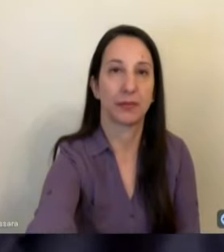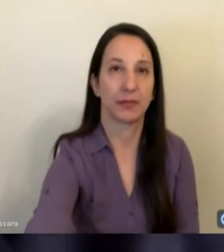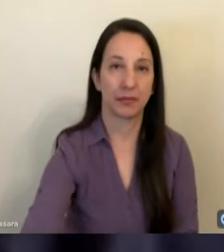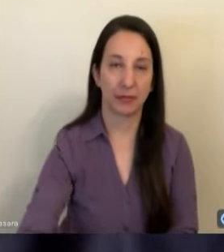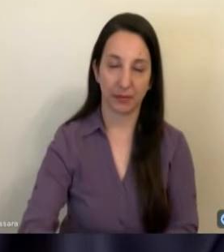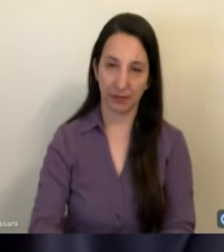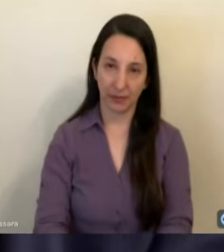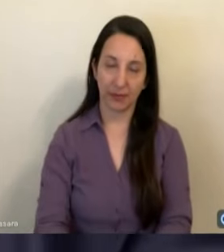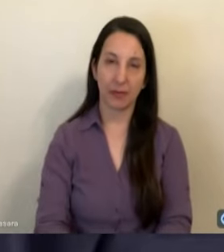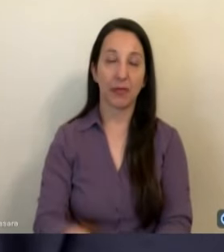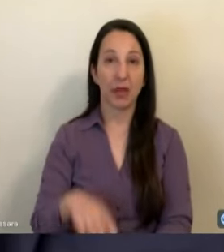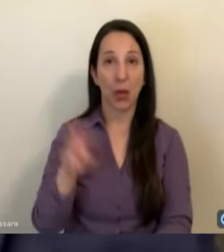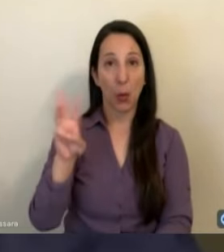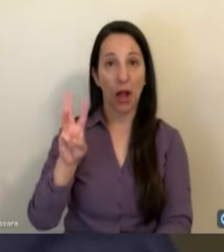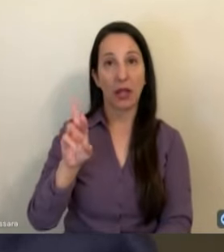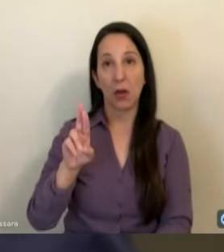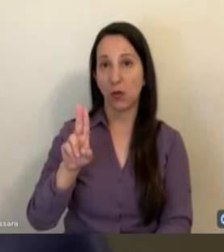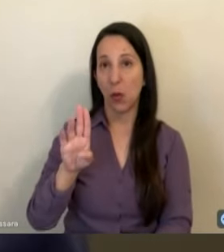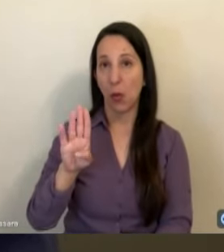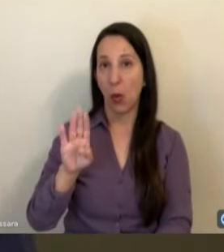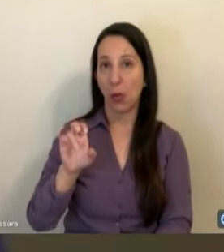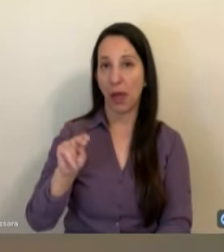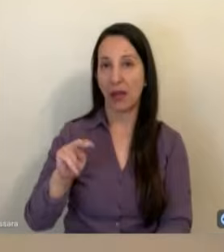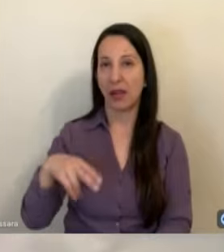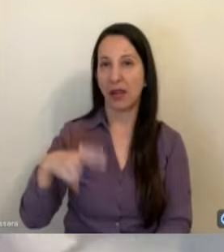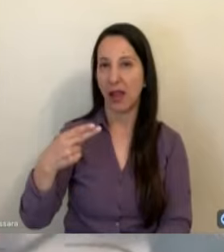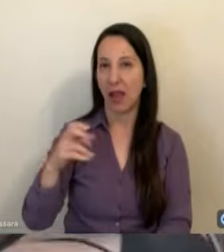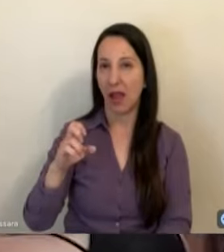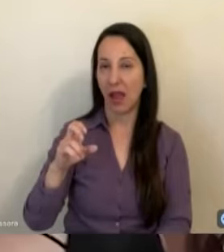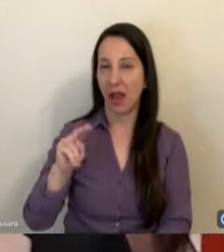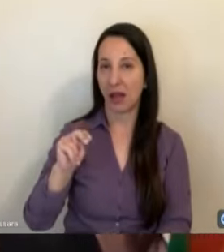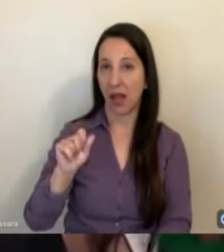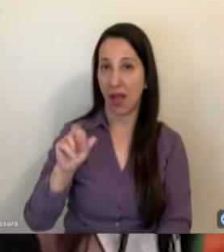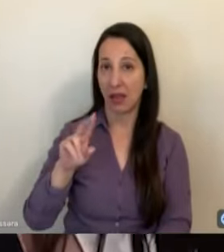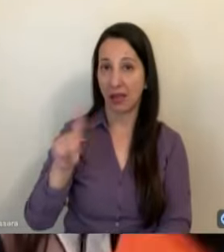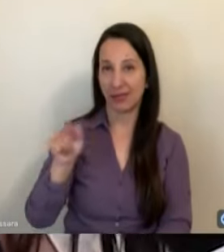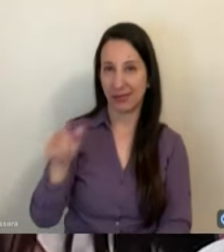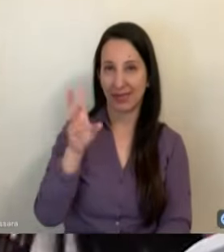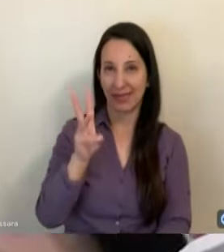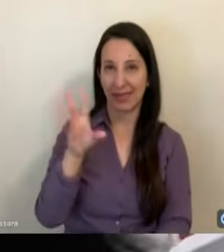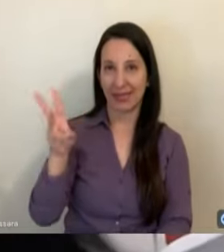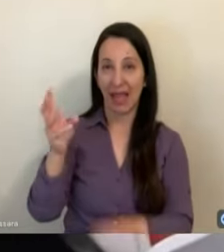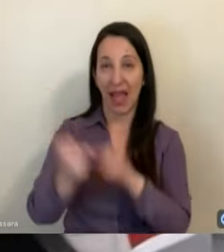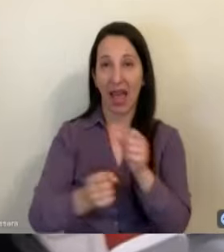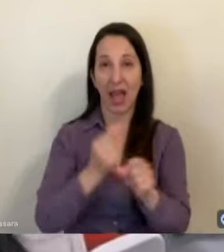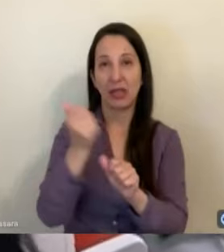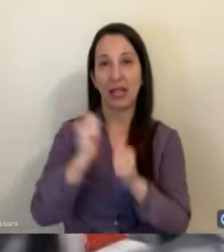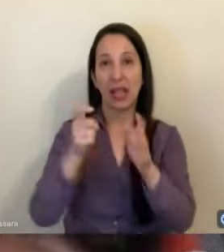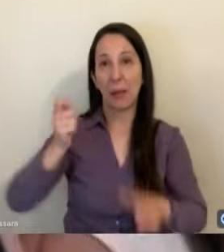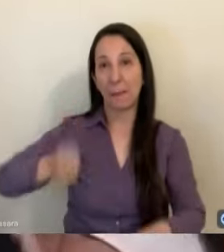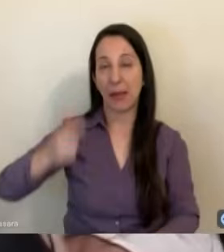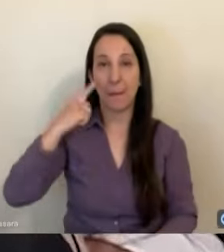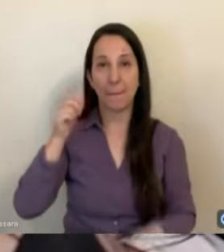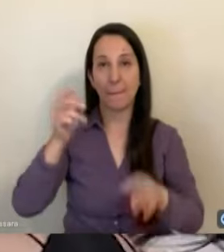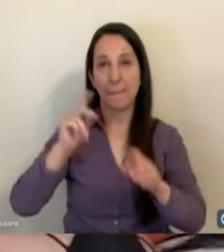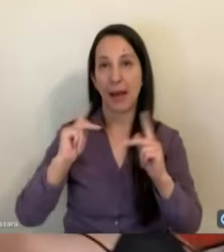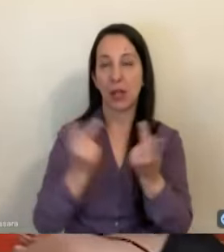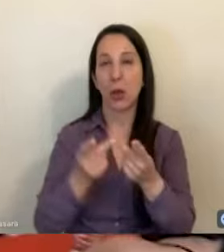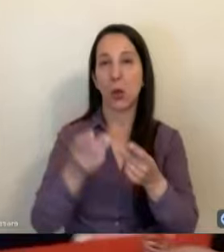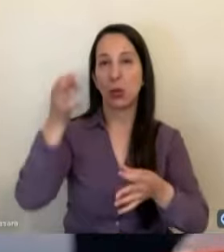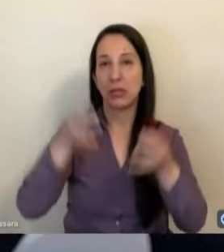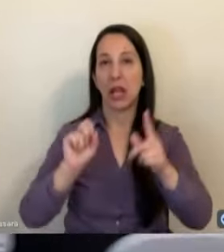Walter Rubén Hernández Juárez, de 66 años, es el candidato a la presidencia por el partido Justicia Social Costarricense.